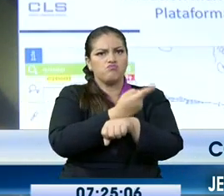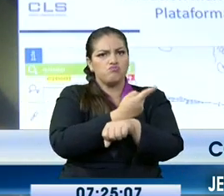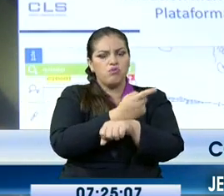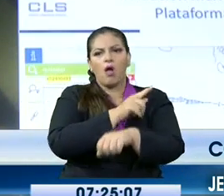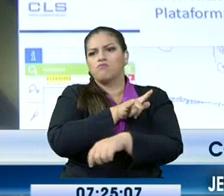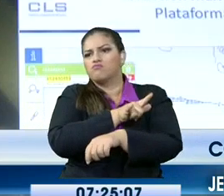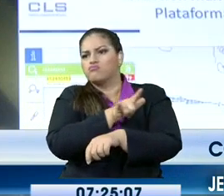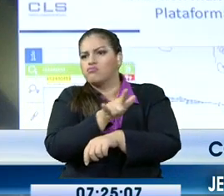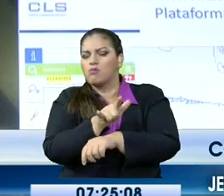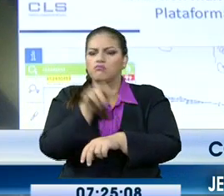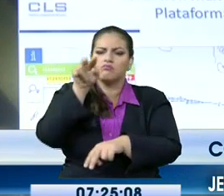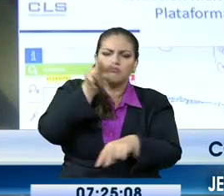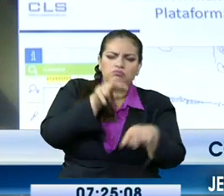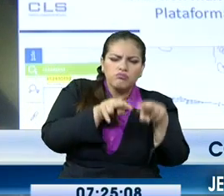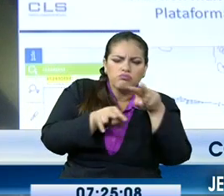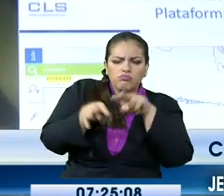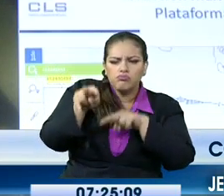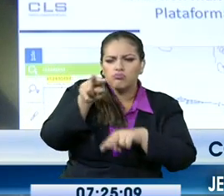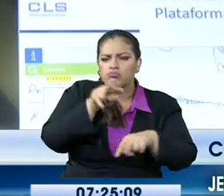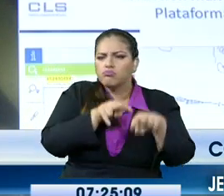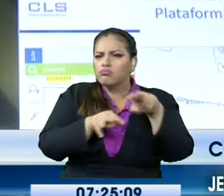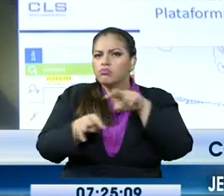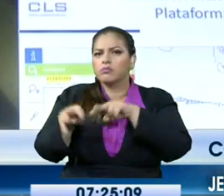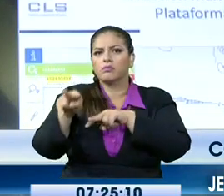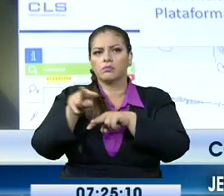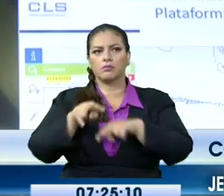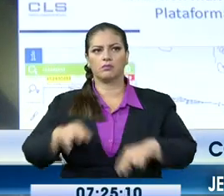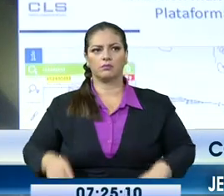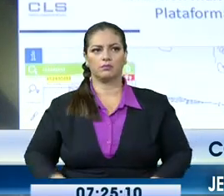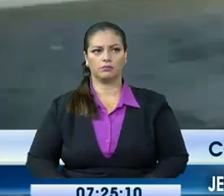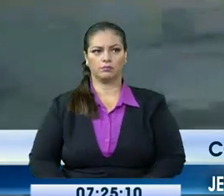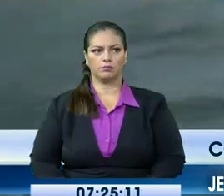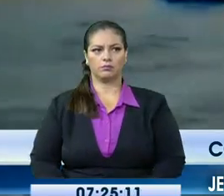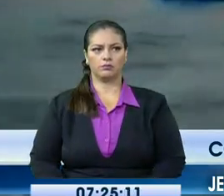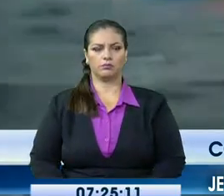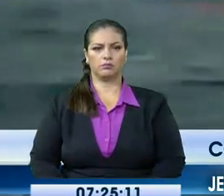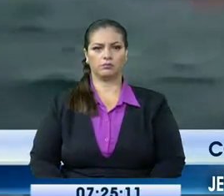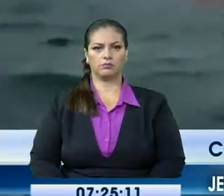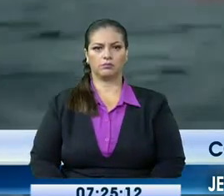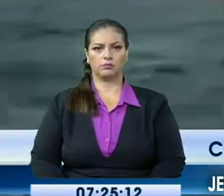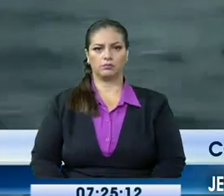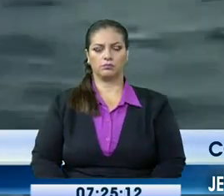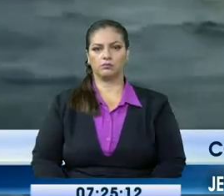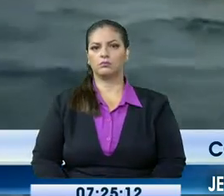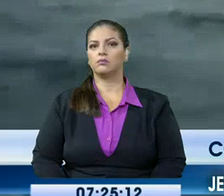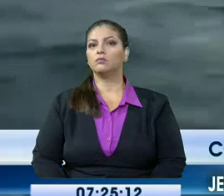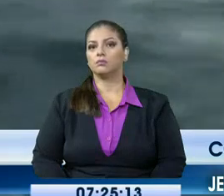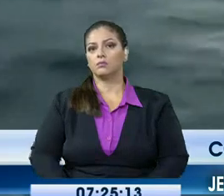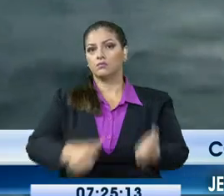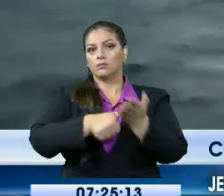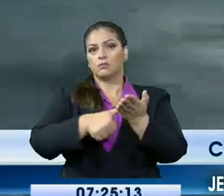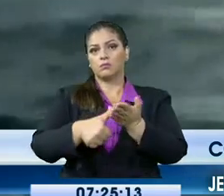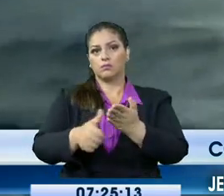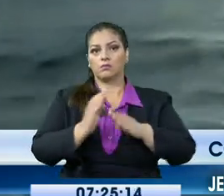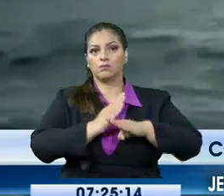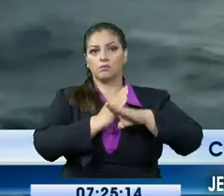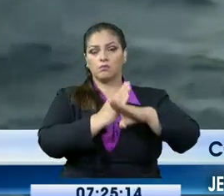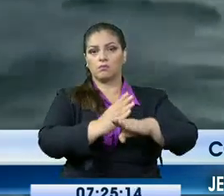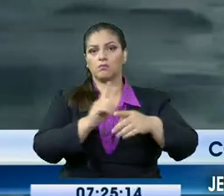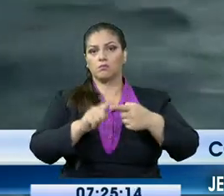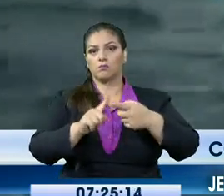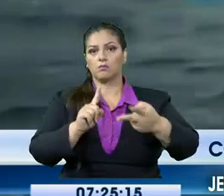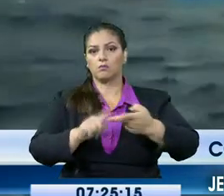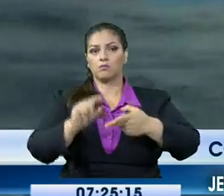aeromarítima y con todos los medios disponibles. Tanto la Cancillería como el Ministerio de Defensa consideran que